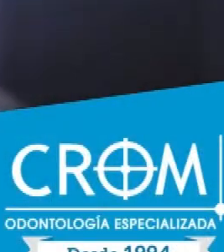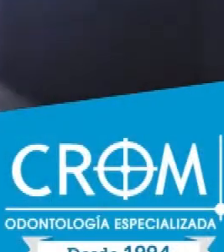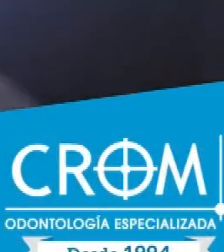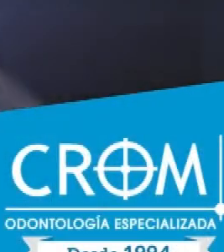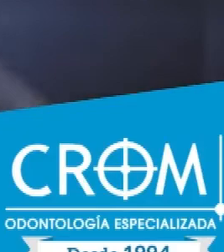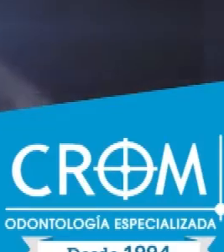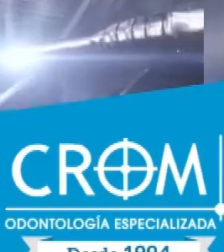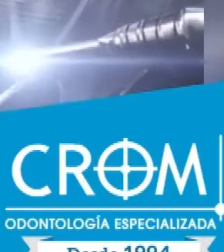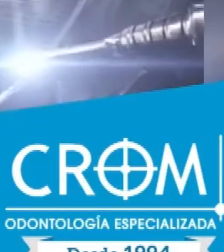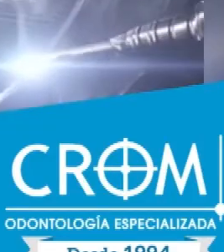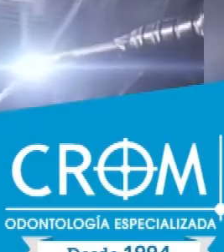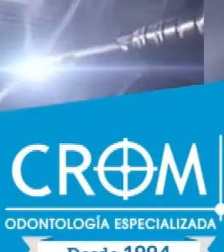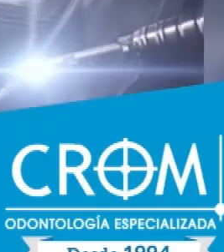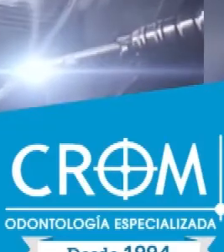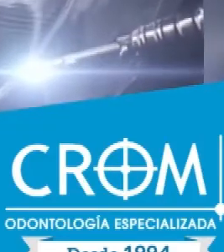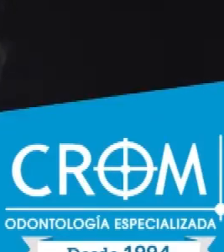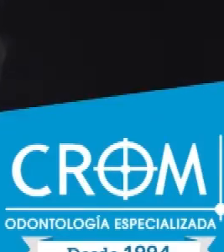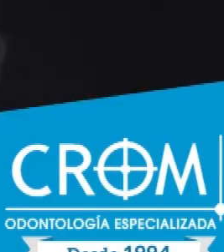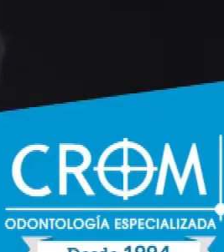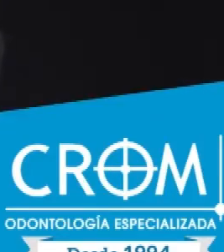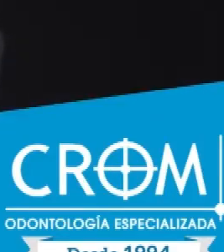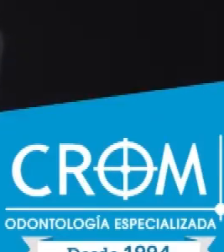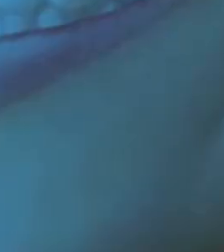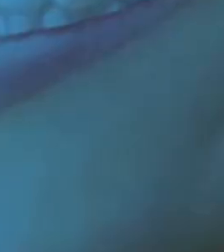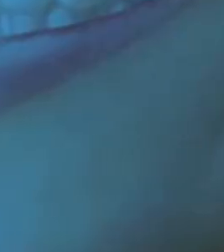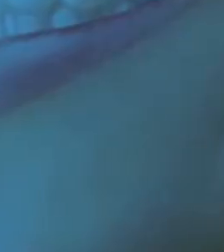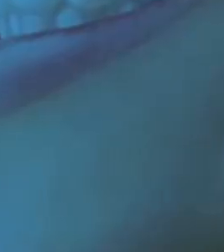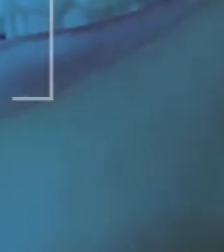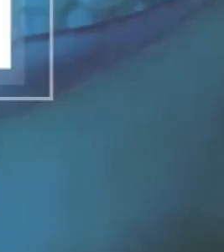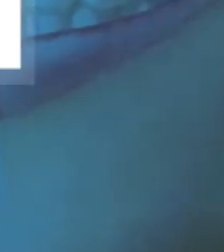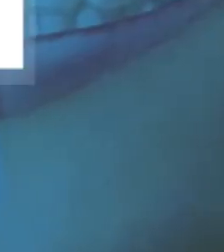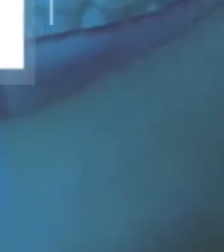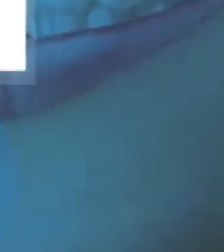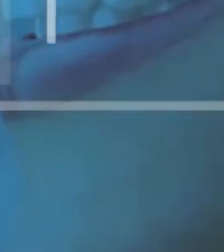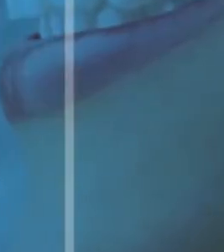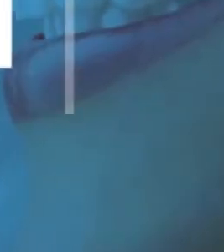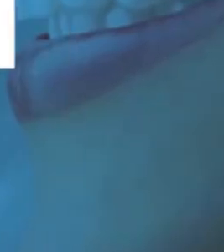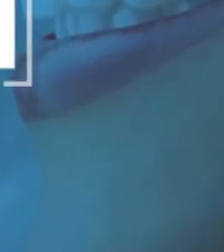no sus brackets. Chrome es odontología especializada.